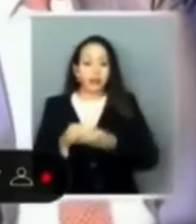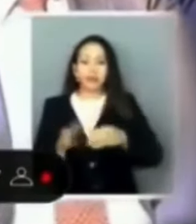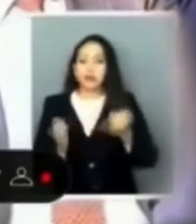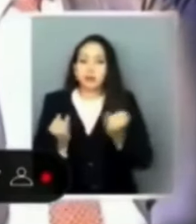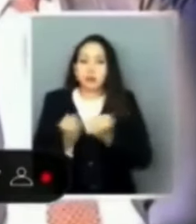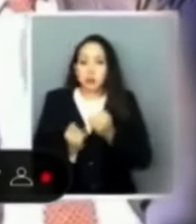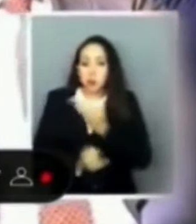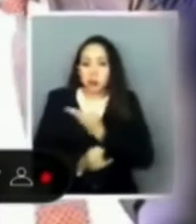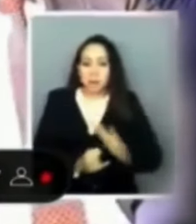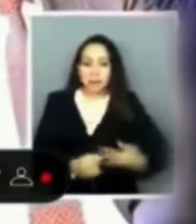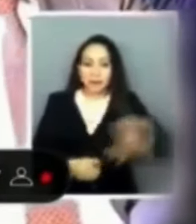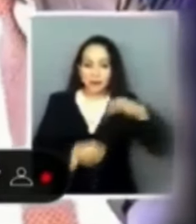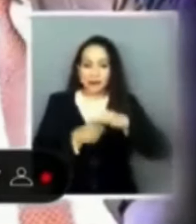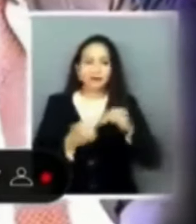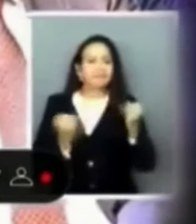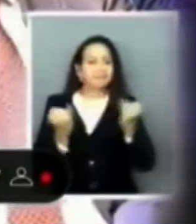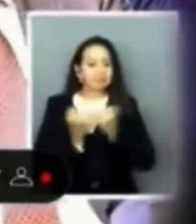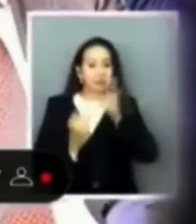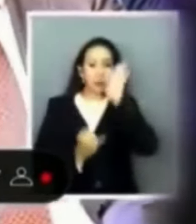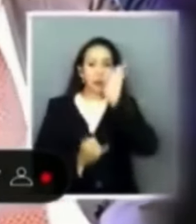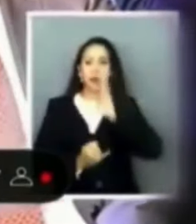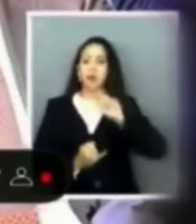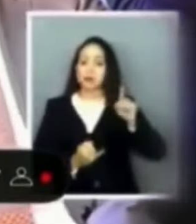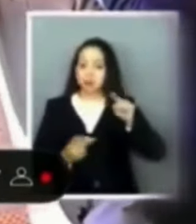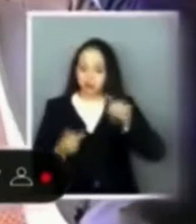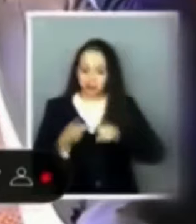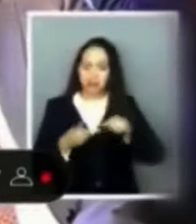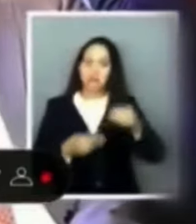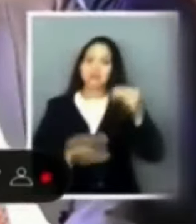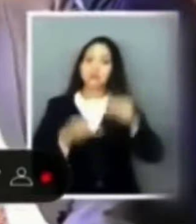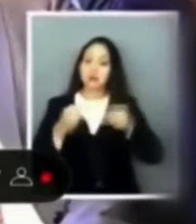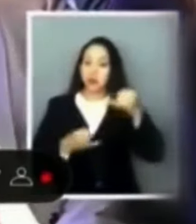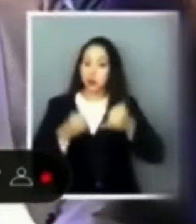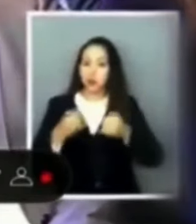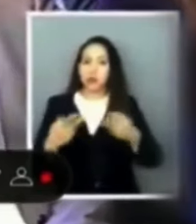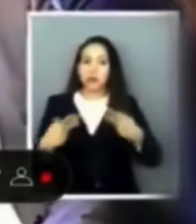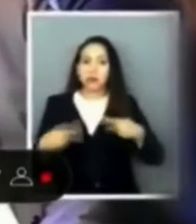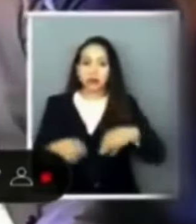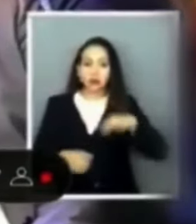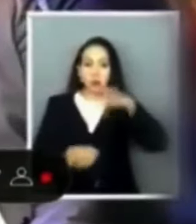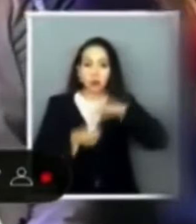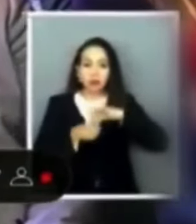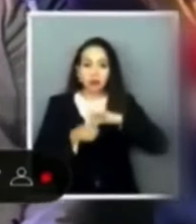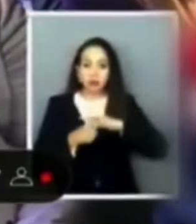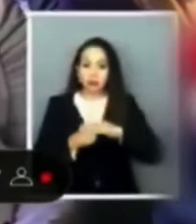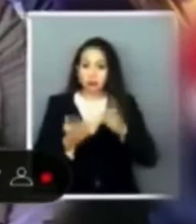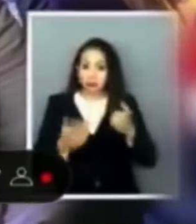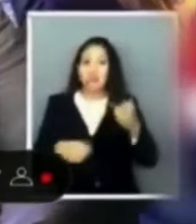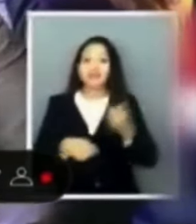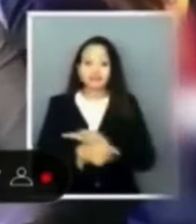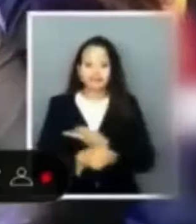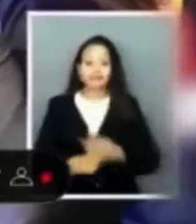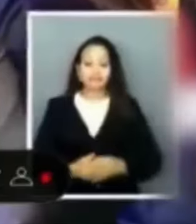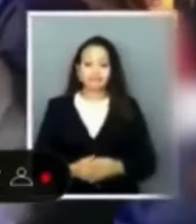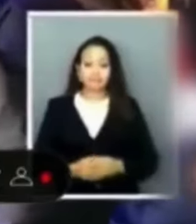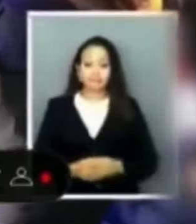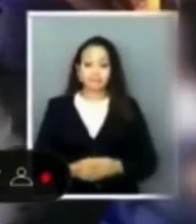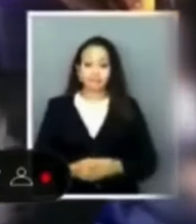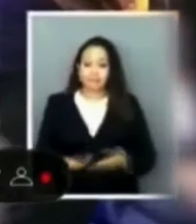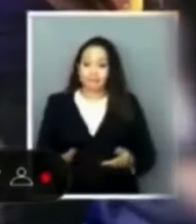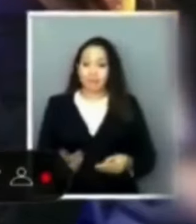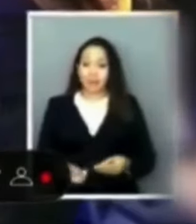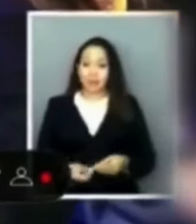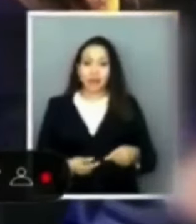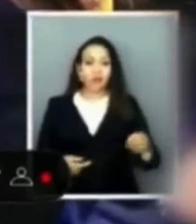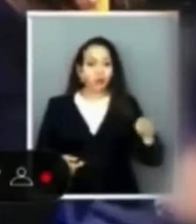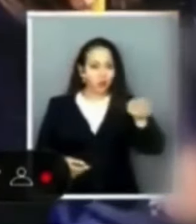directamente del pueblo, en casillas electorales. Eso ya no está en discusión. Estoy seguro que todo mundo